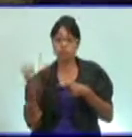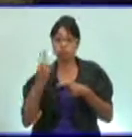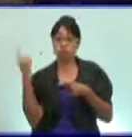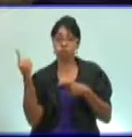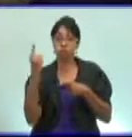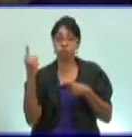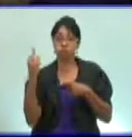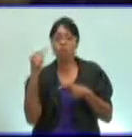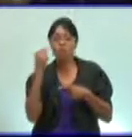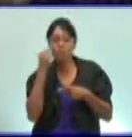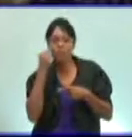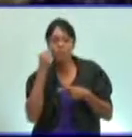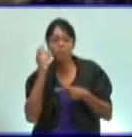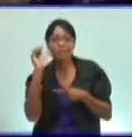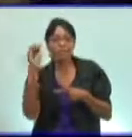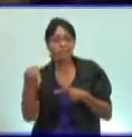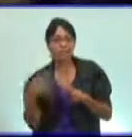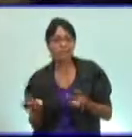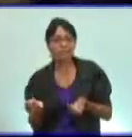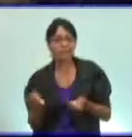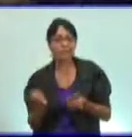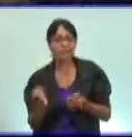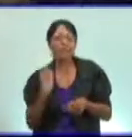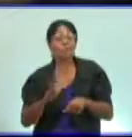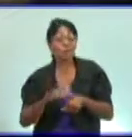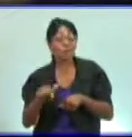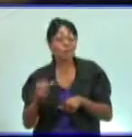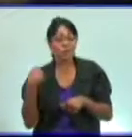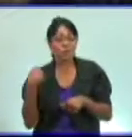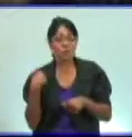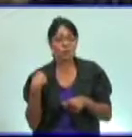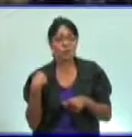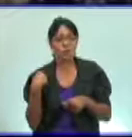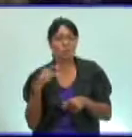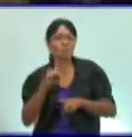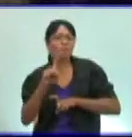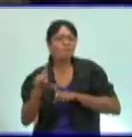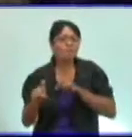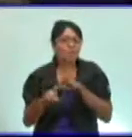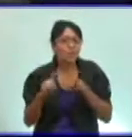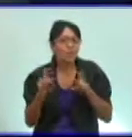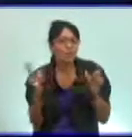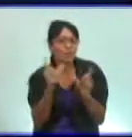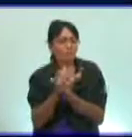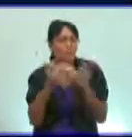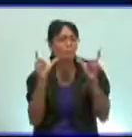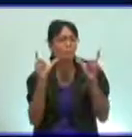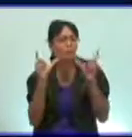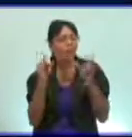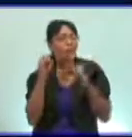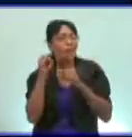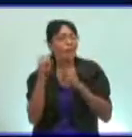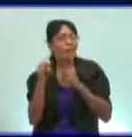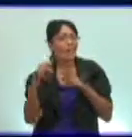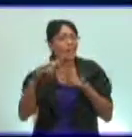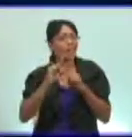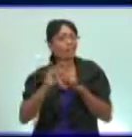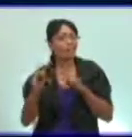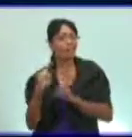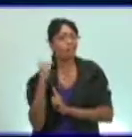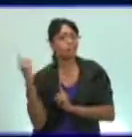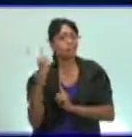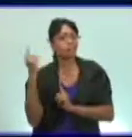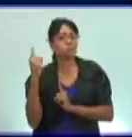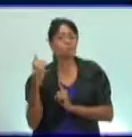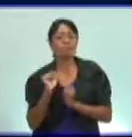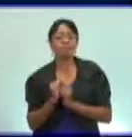deben tenerlo presente. Y por eso yo les traigo hoy una pregunta curiosa sobre este tema de los ciclones. La pregunta